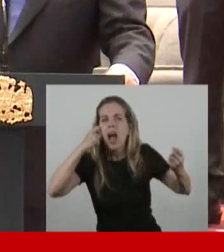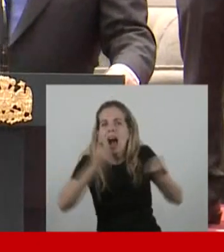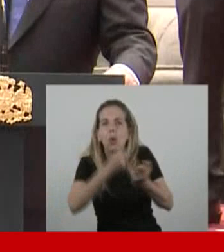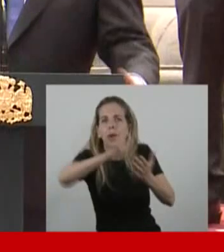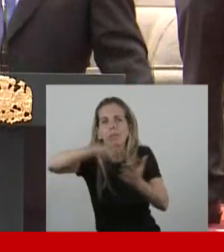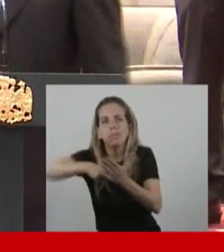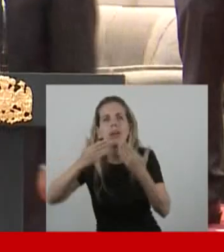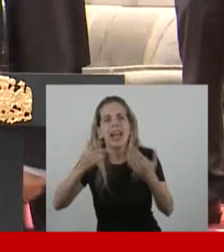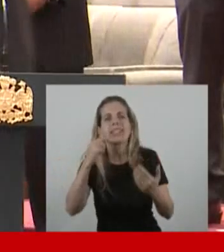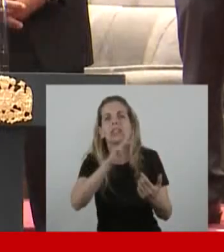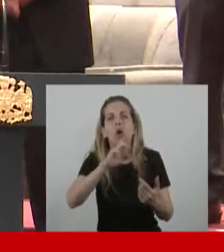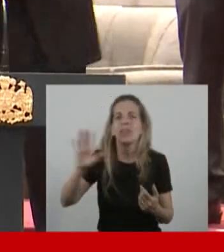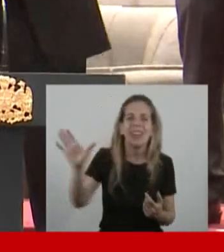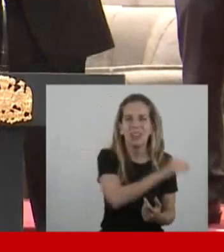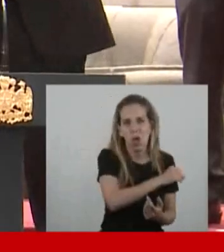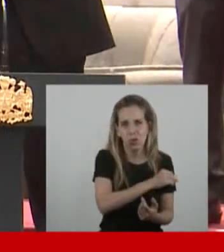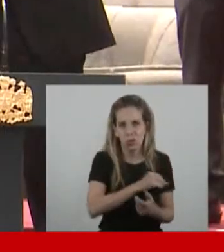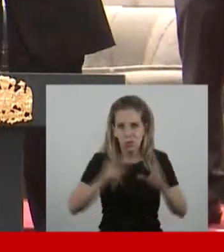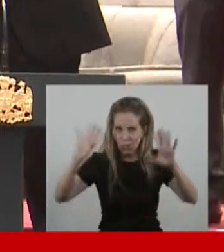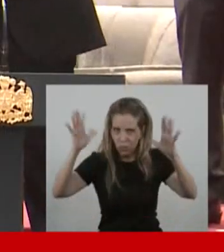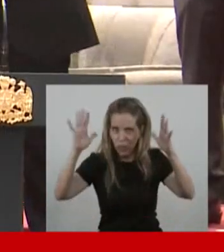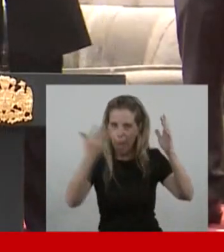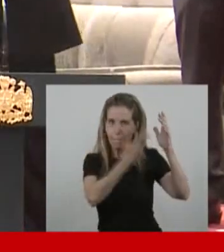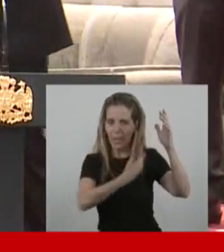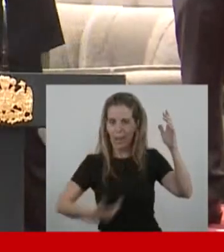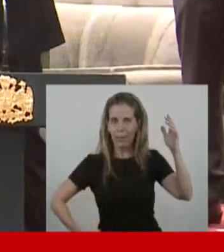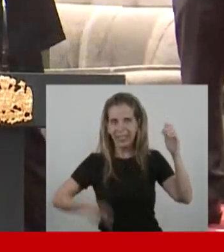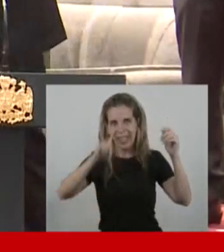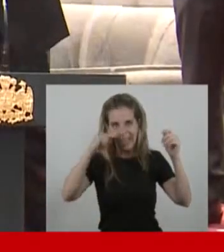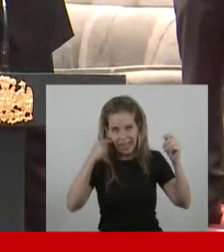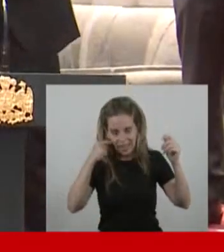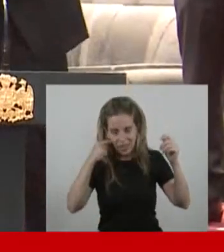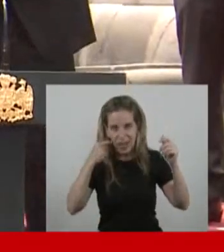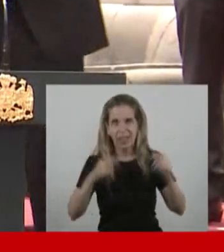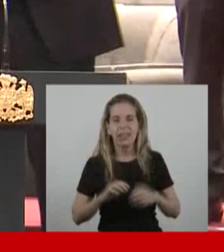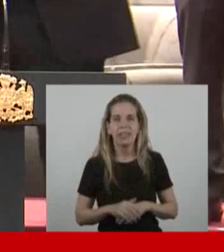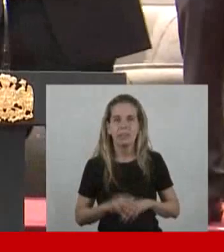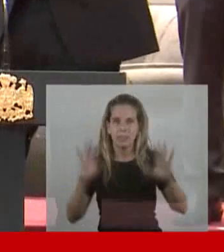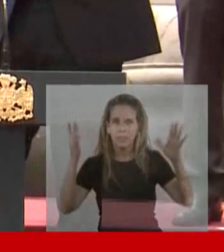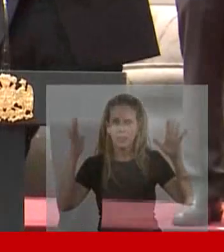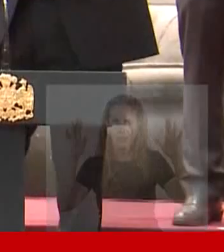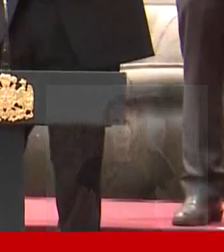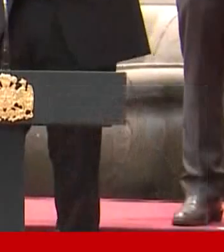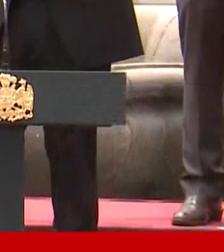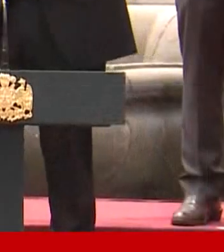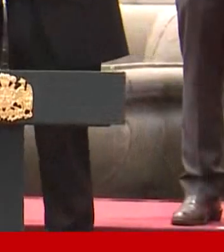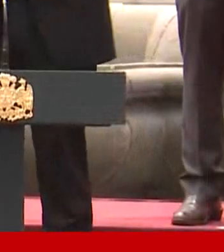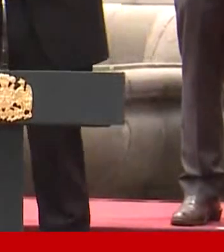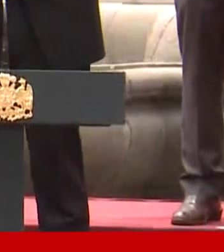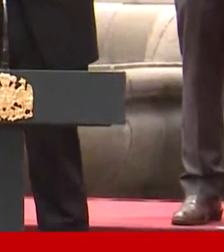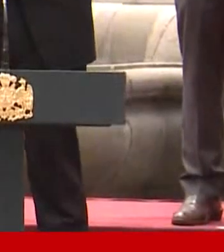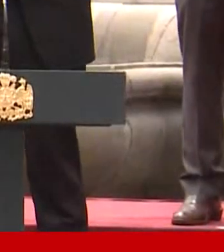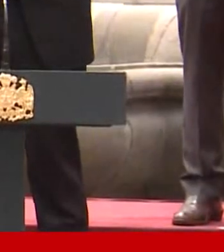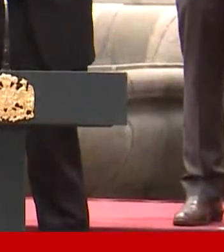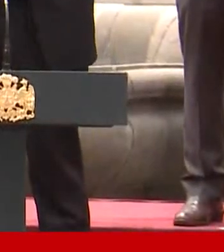a todos y todas. Un fuerte aplauso para el presidente de la República Argentina, señor Alberto Fernández. Bien, hasta aquí la declaración conjunta de ambos presidentes,